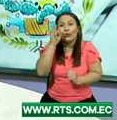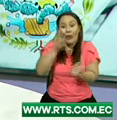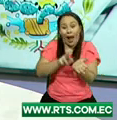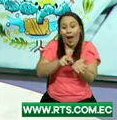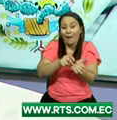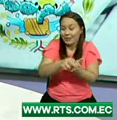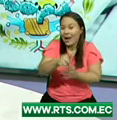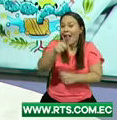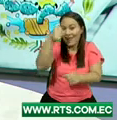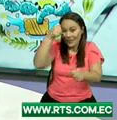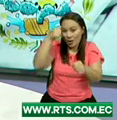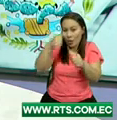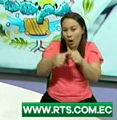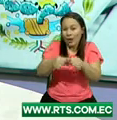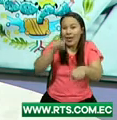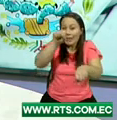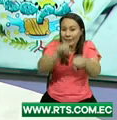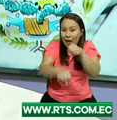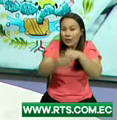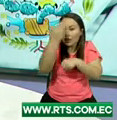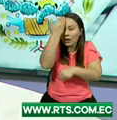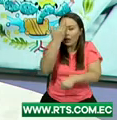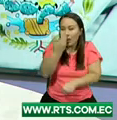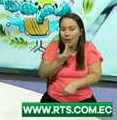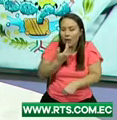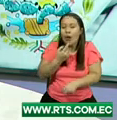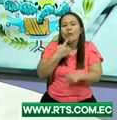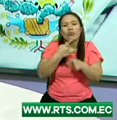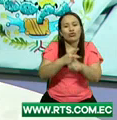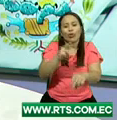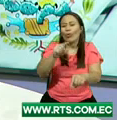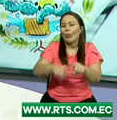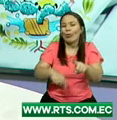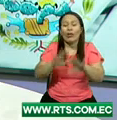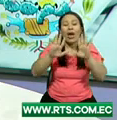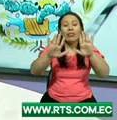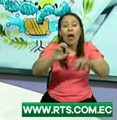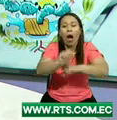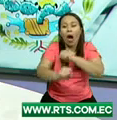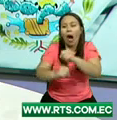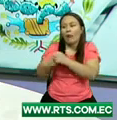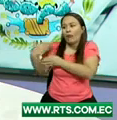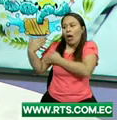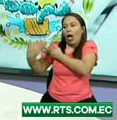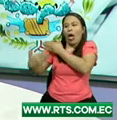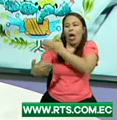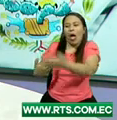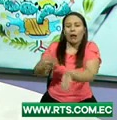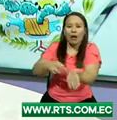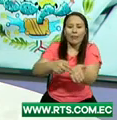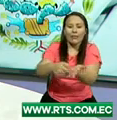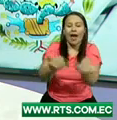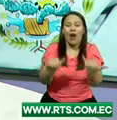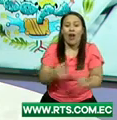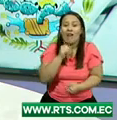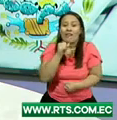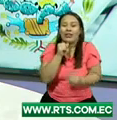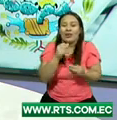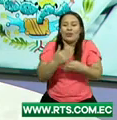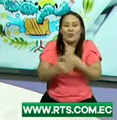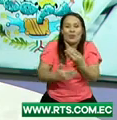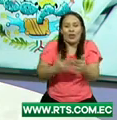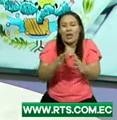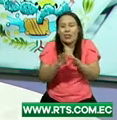recordemos que una parálisis cerebral es se lo ha impedido durante 10 años ahora sólo falta su recuperación